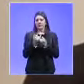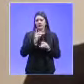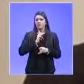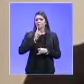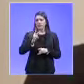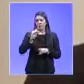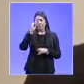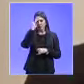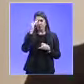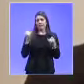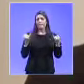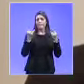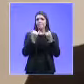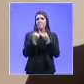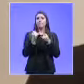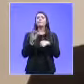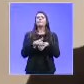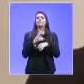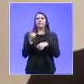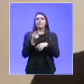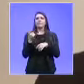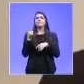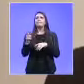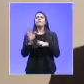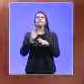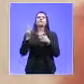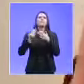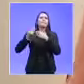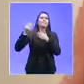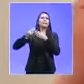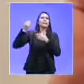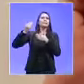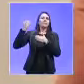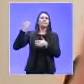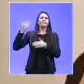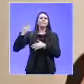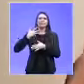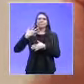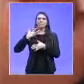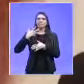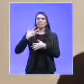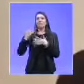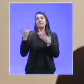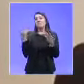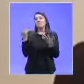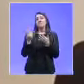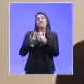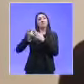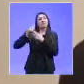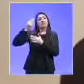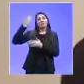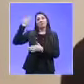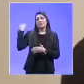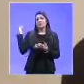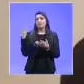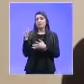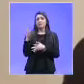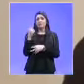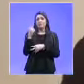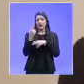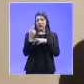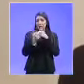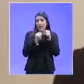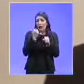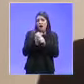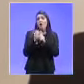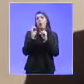esto fundamentalmente porque ya ha sido, son precedentes que yo creo que han de tener por lo menos 25 años, es decir, desde antes